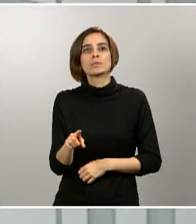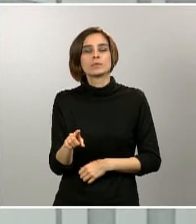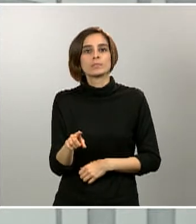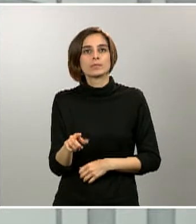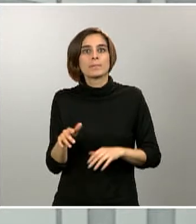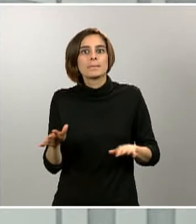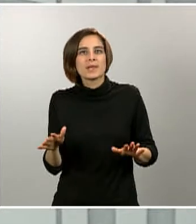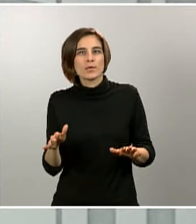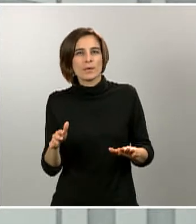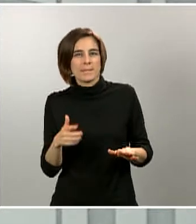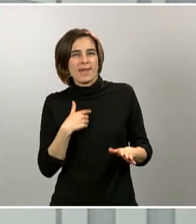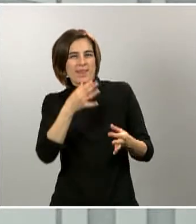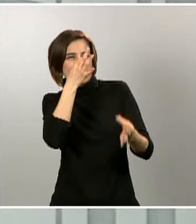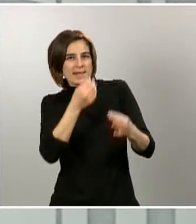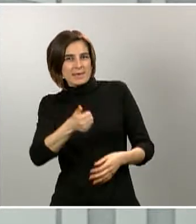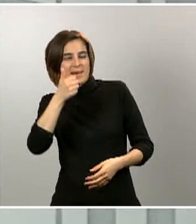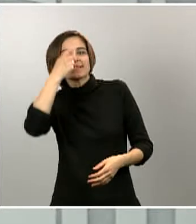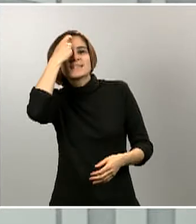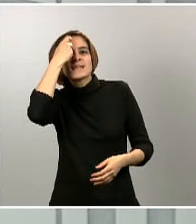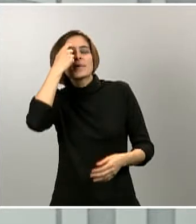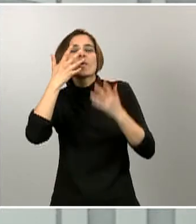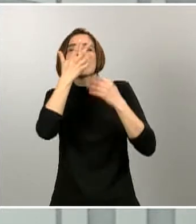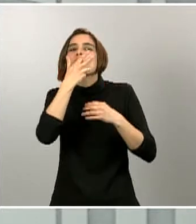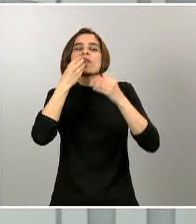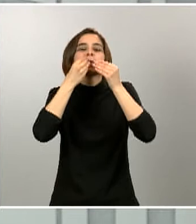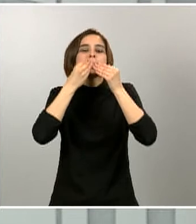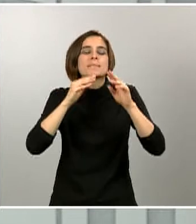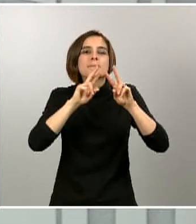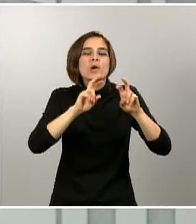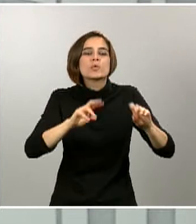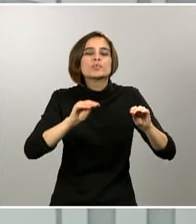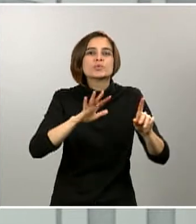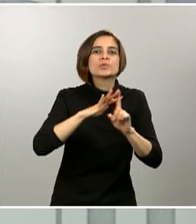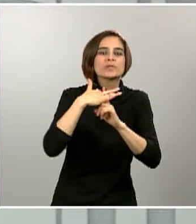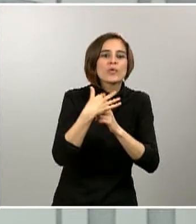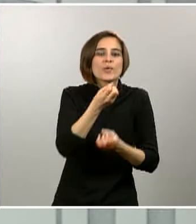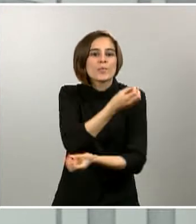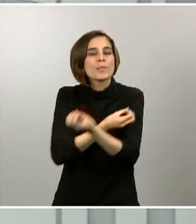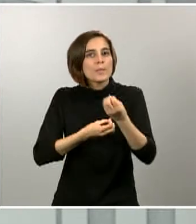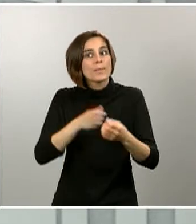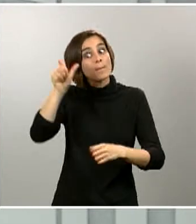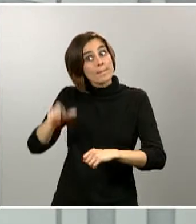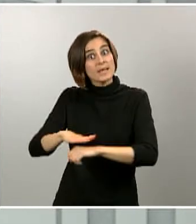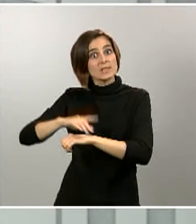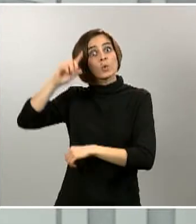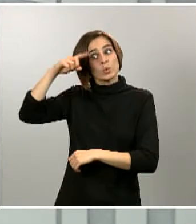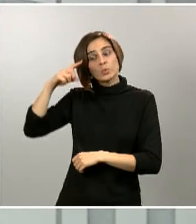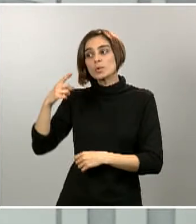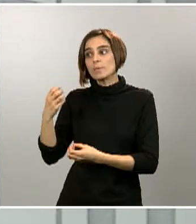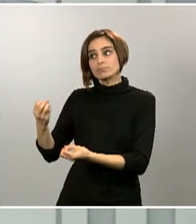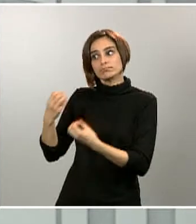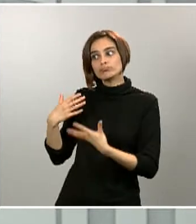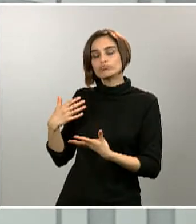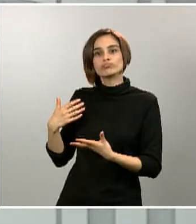detalle y para tener mayor oportunidad de intercambiar opinión, el propio ministro me ha comentado, me ha invitado a participar de